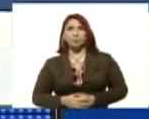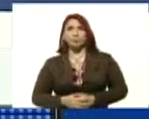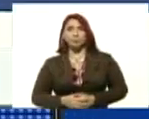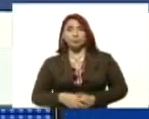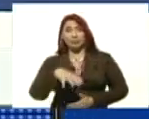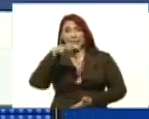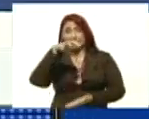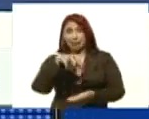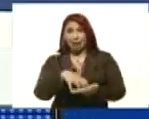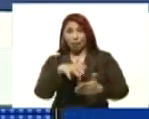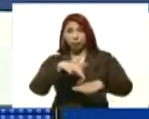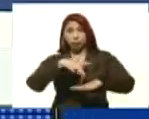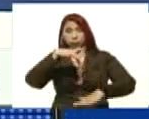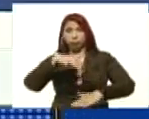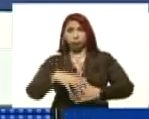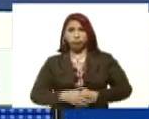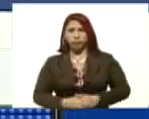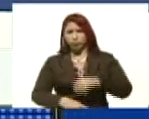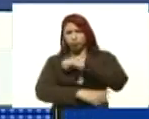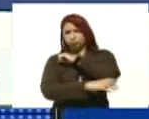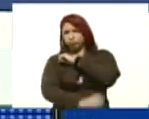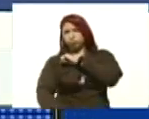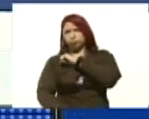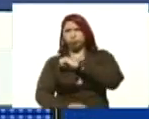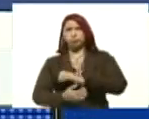Estado burgués, corrupto,